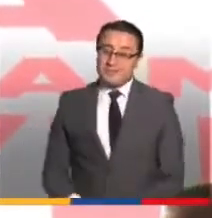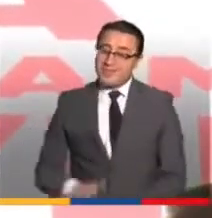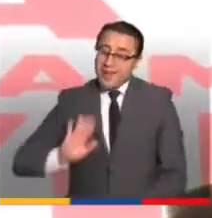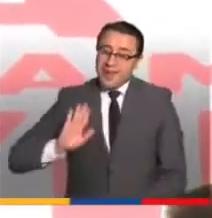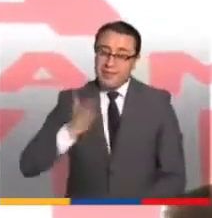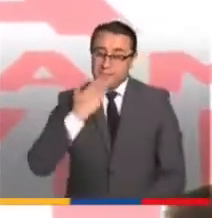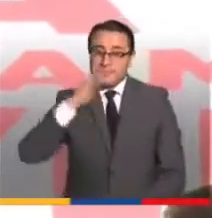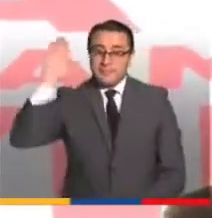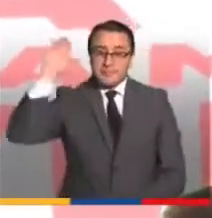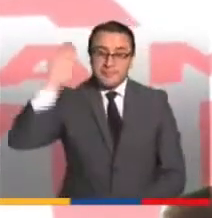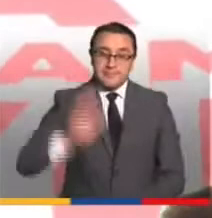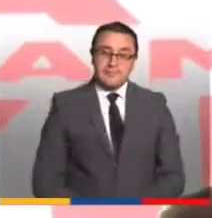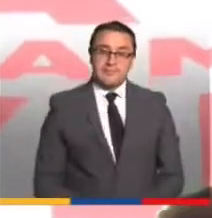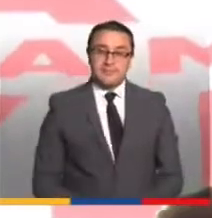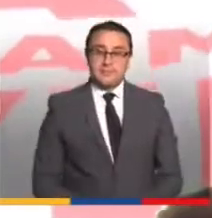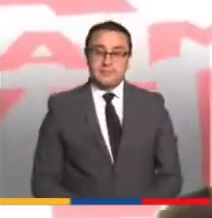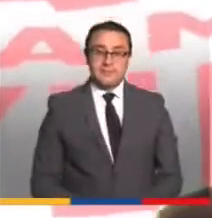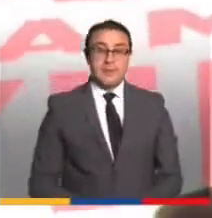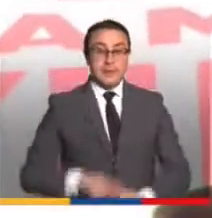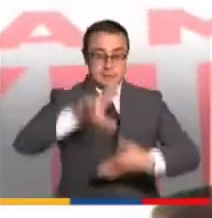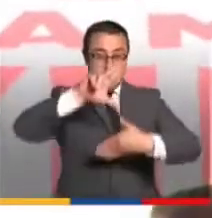problemas comunes.